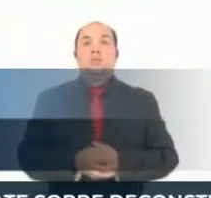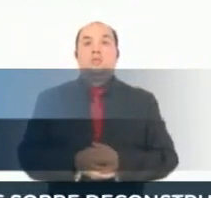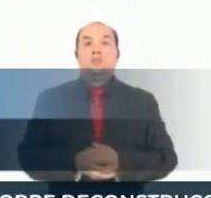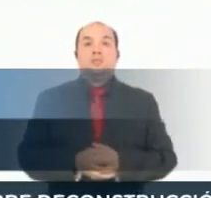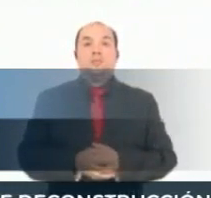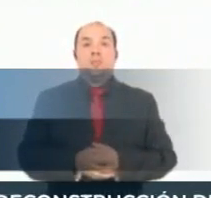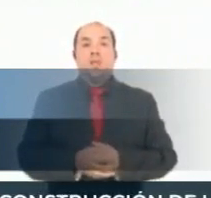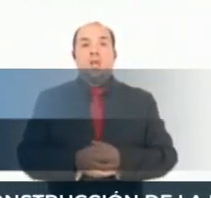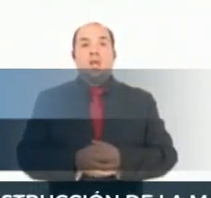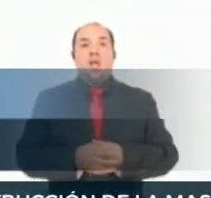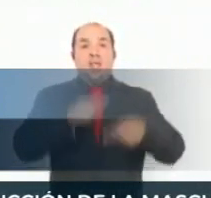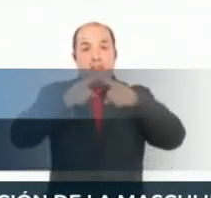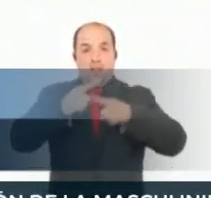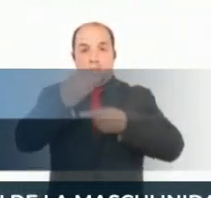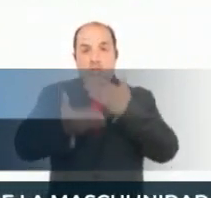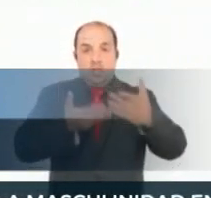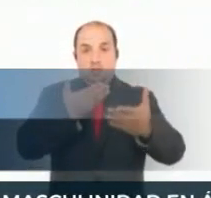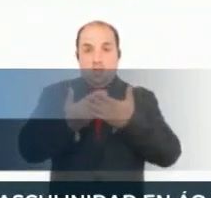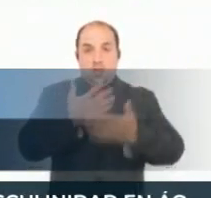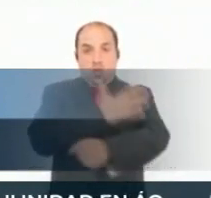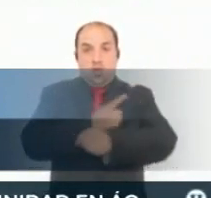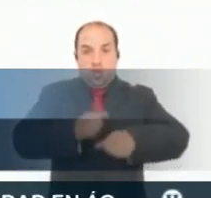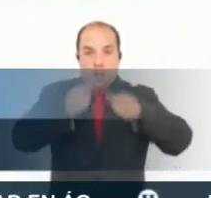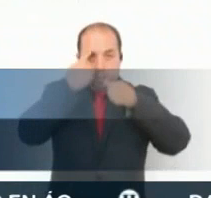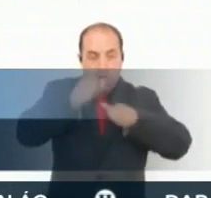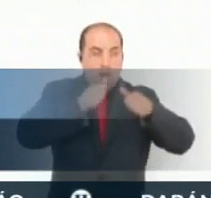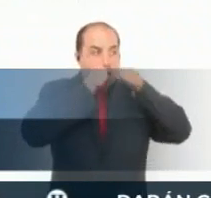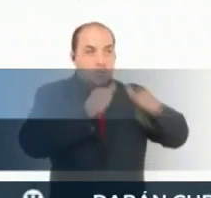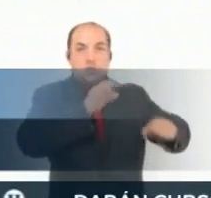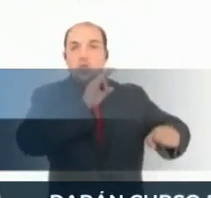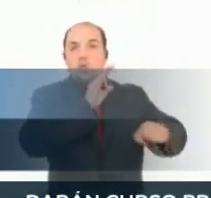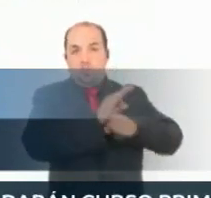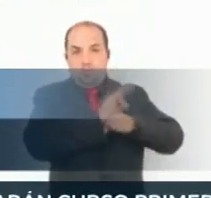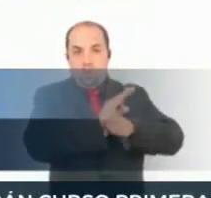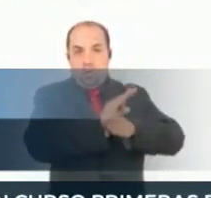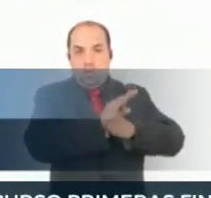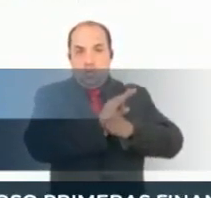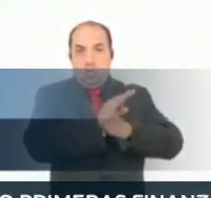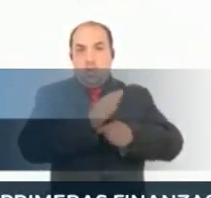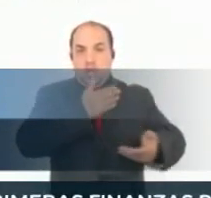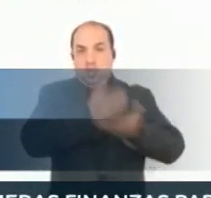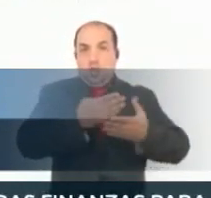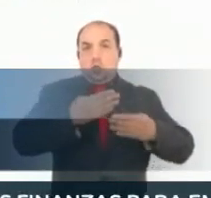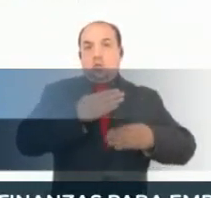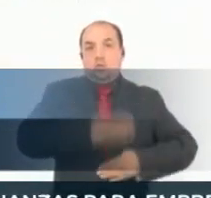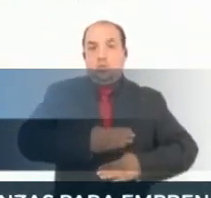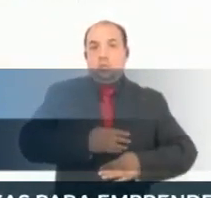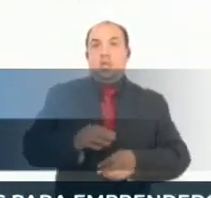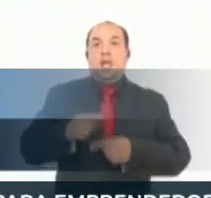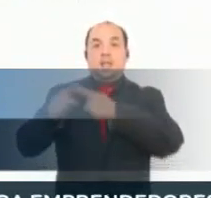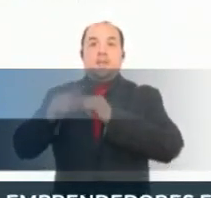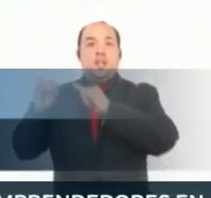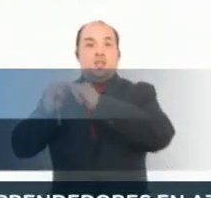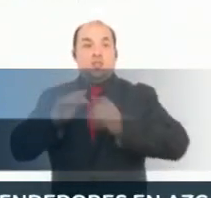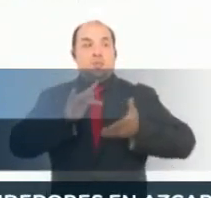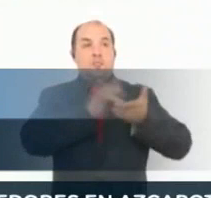despliega servicios coordinados de atención, de protección, de acceso a la justicia, apoyos institucionales y